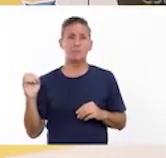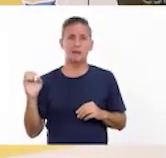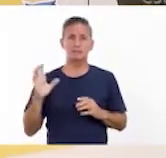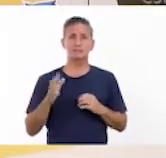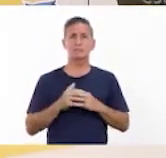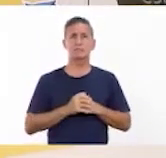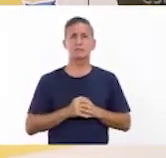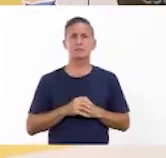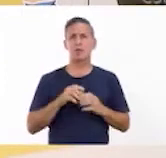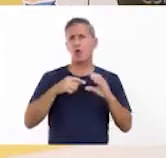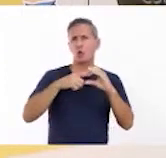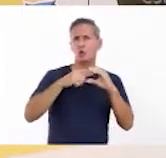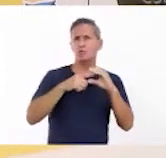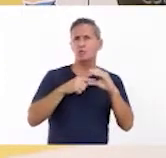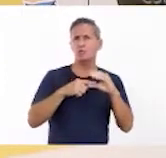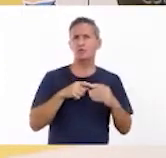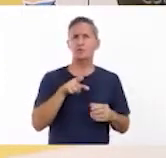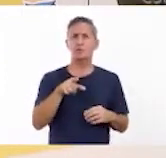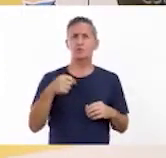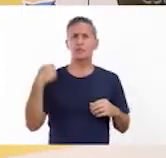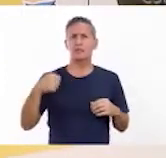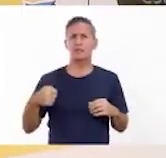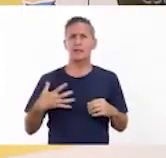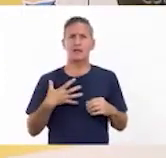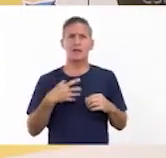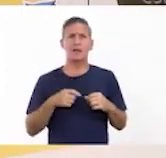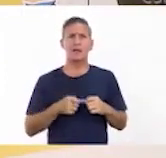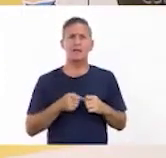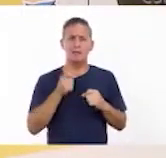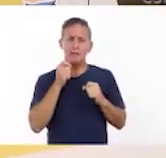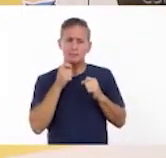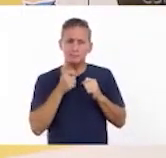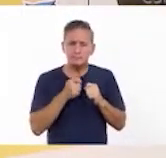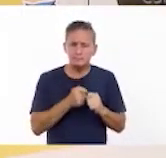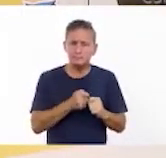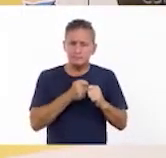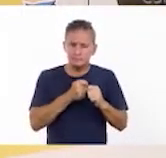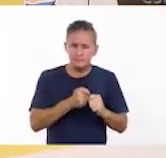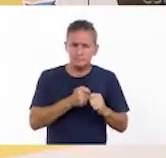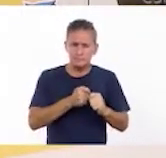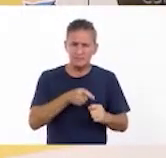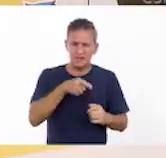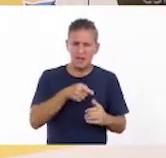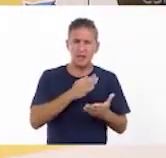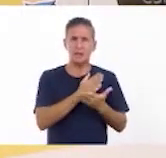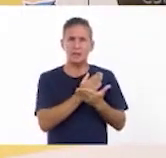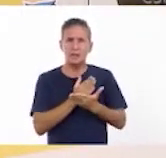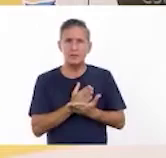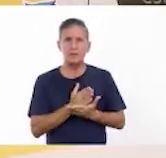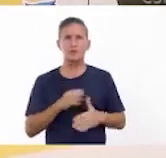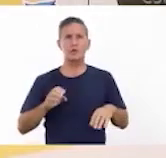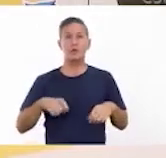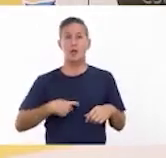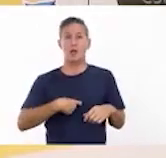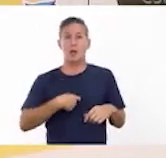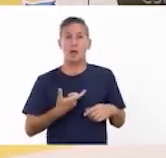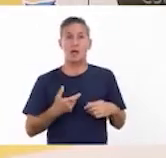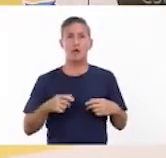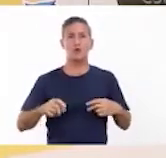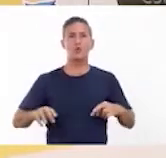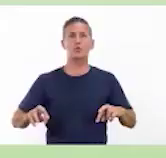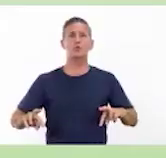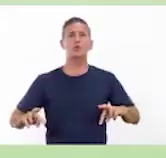¿Cuál sería el contenido que ustedes deben tratar de enfatizar en su